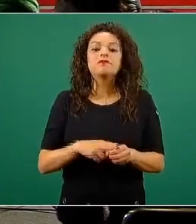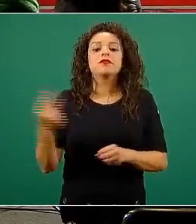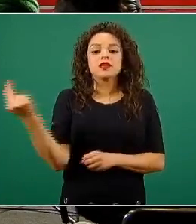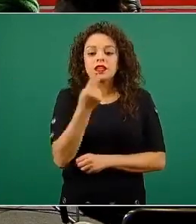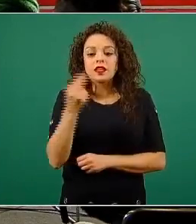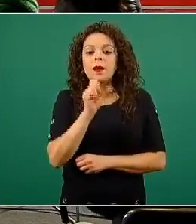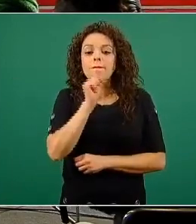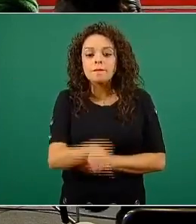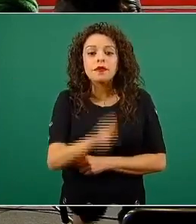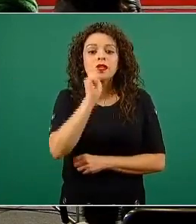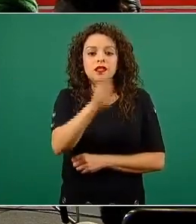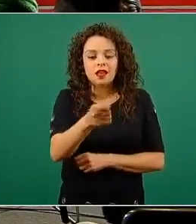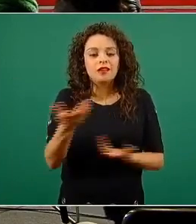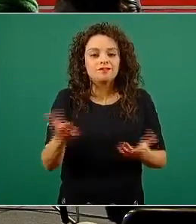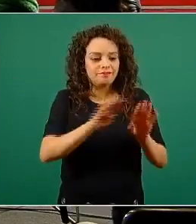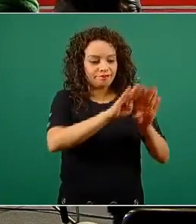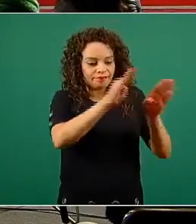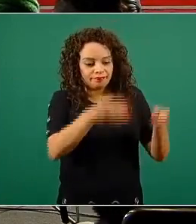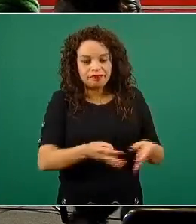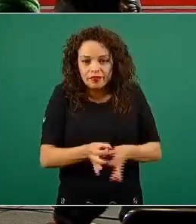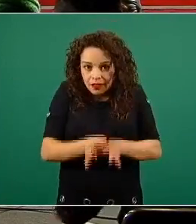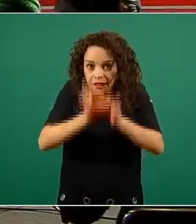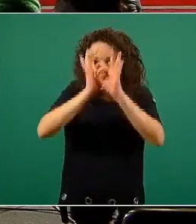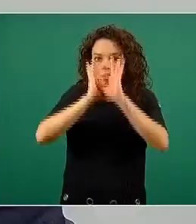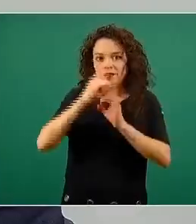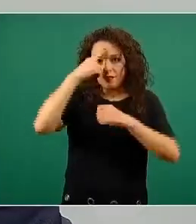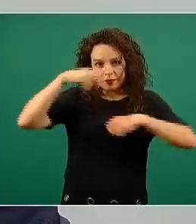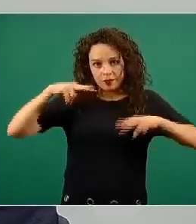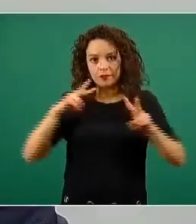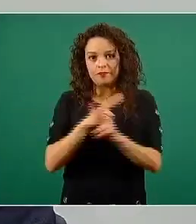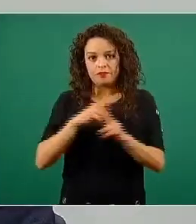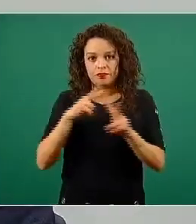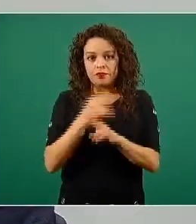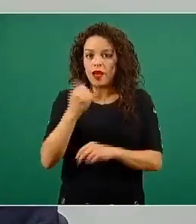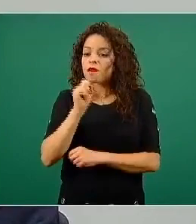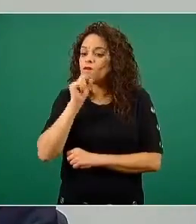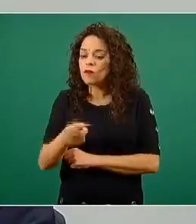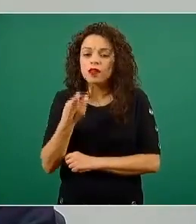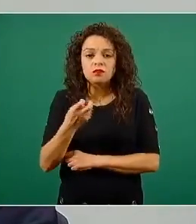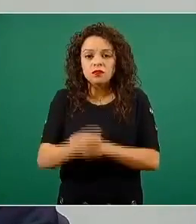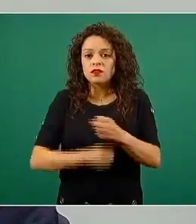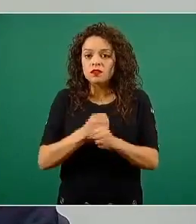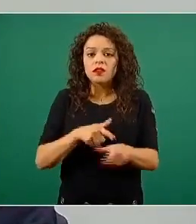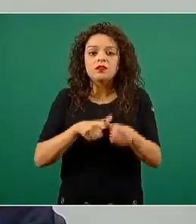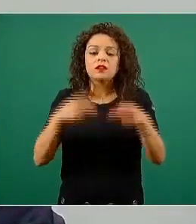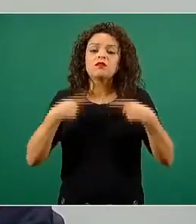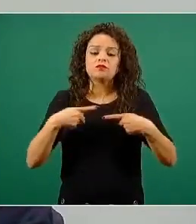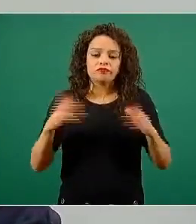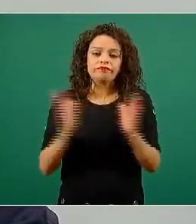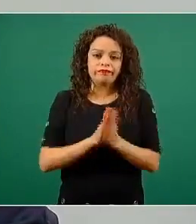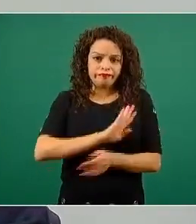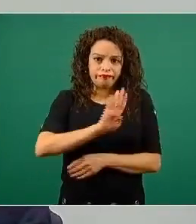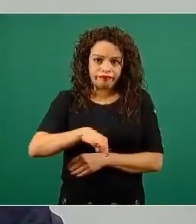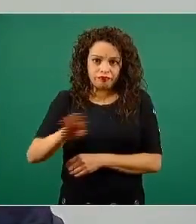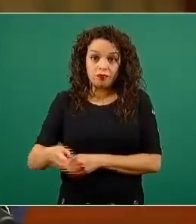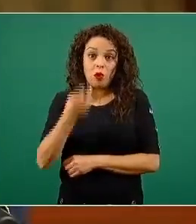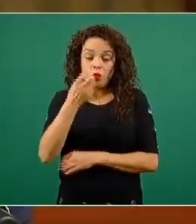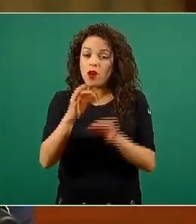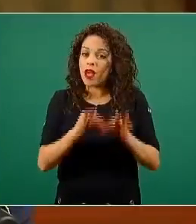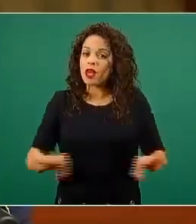intubación y, lamentablemente, quienes van a seguir falleciendo durante este año. Entonces, es muy importante que ese personal sea